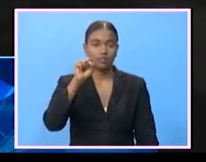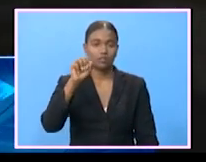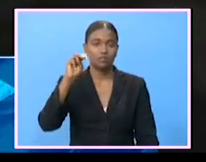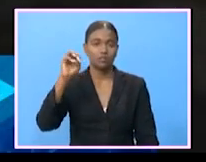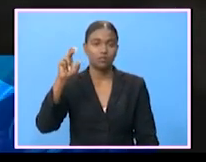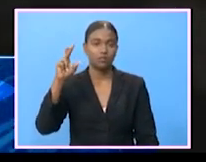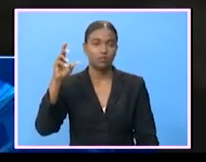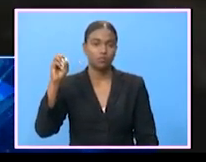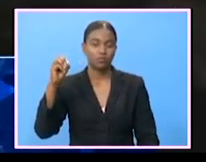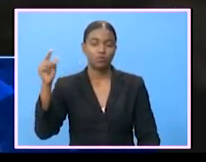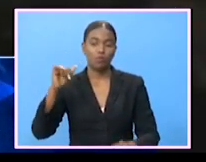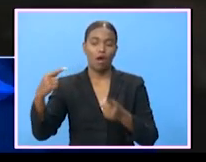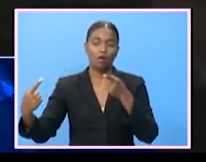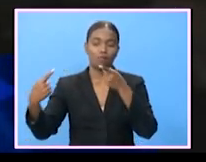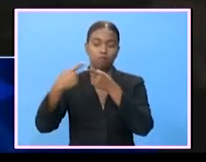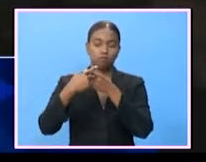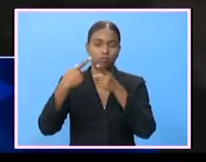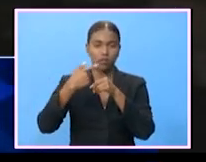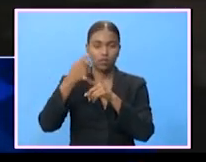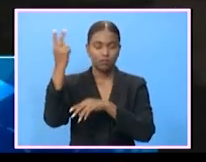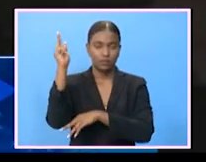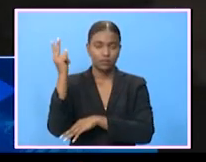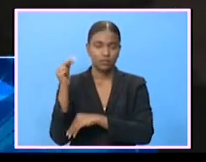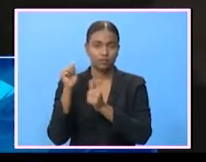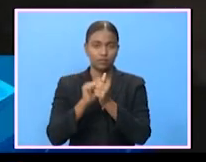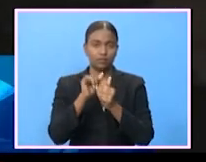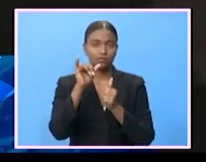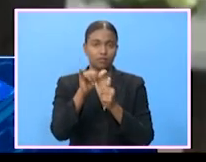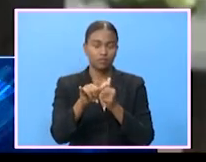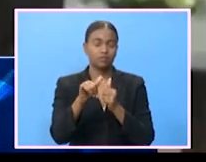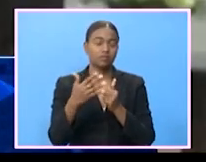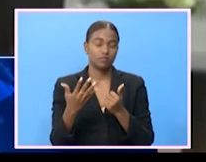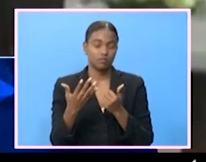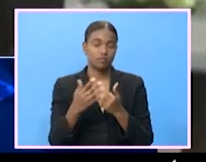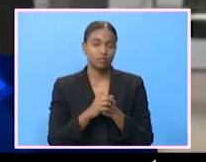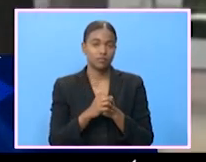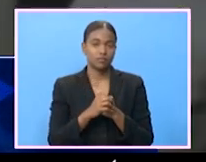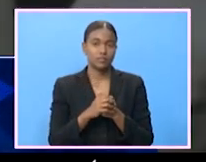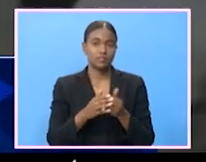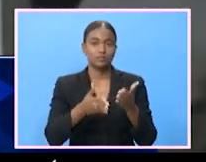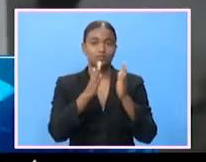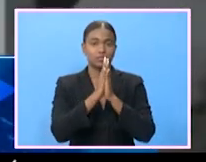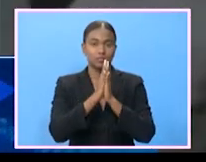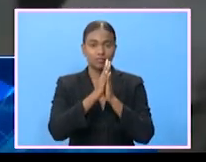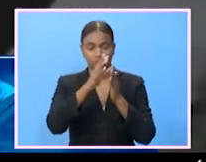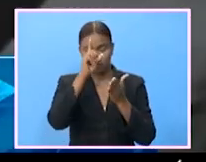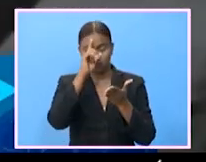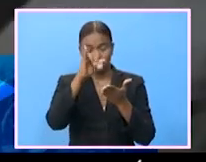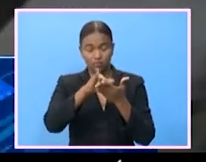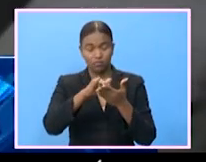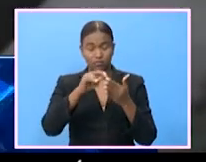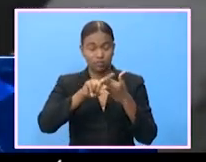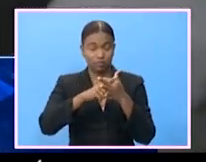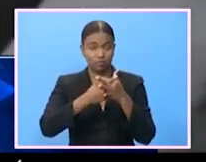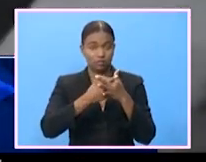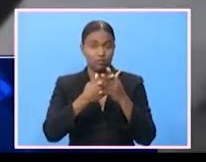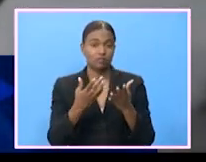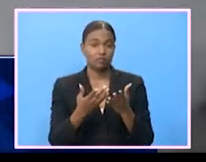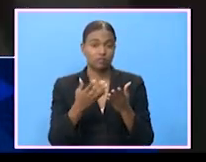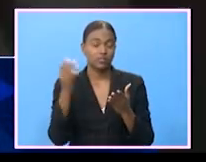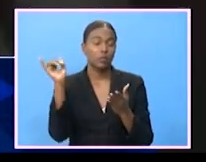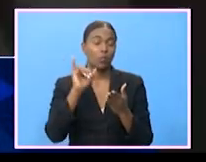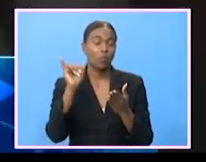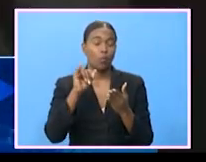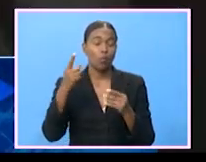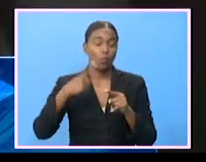La oposición venezolana, agrupada en la plataforma unitaria, pide elecciones presidenciales libres, mientras